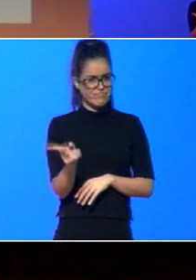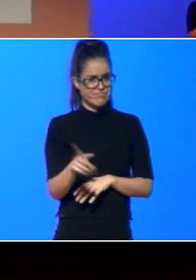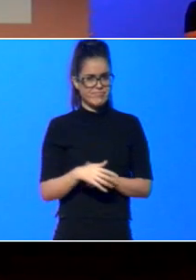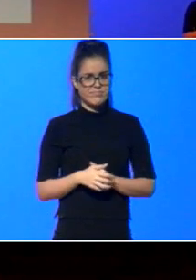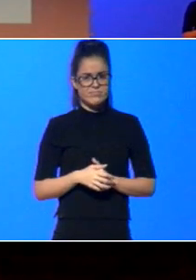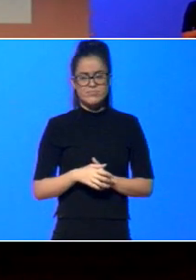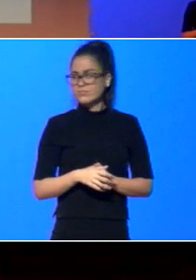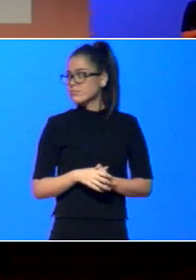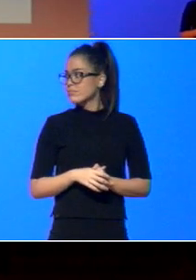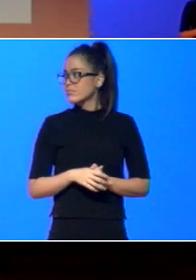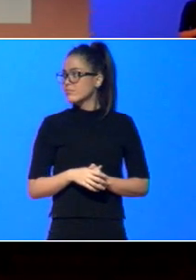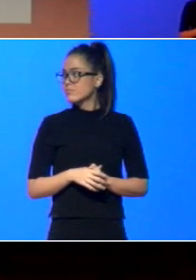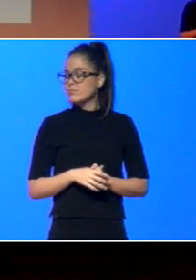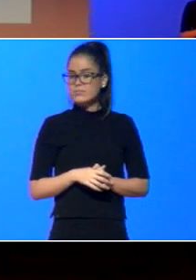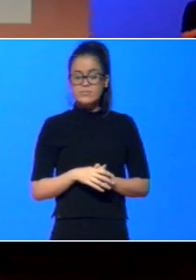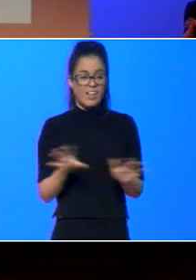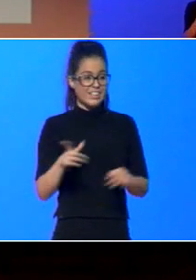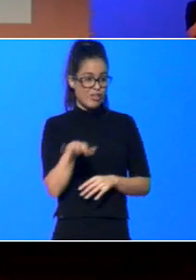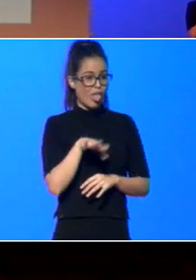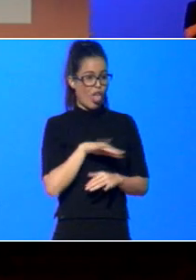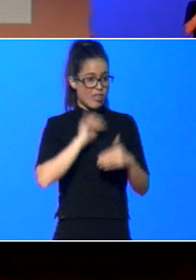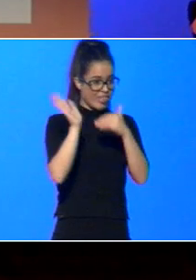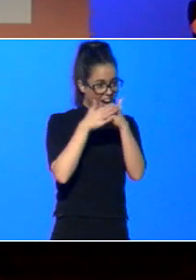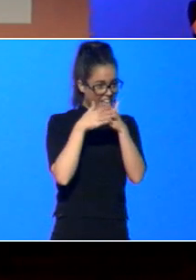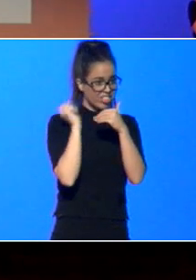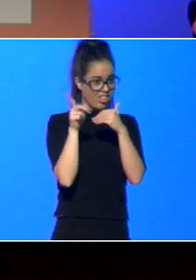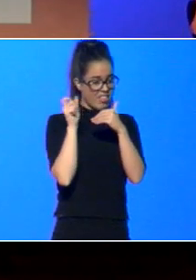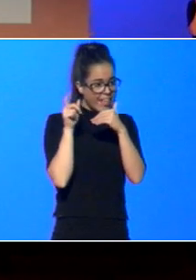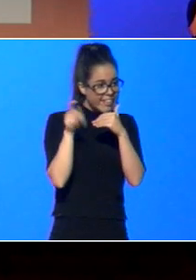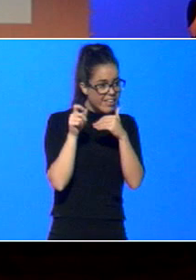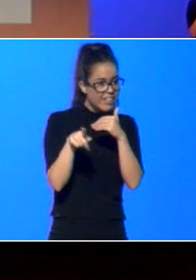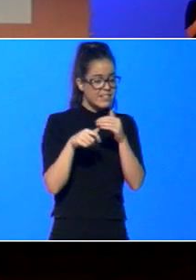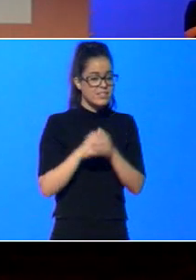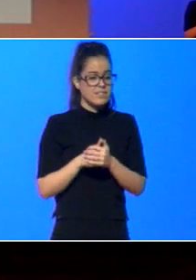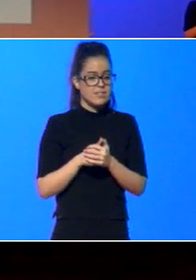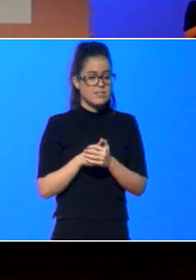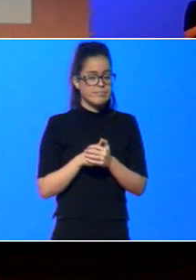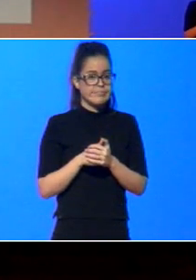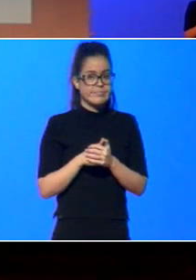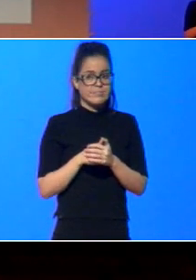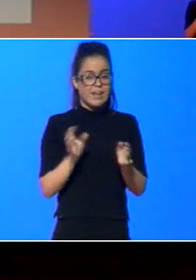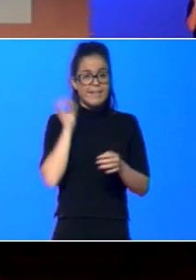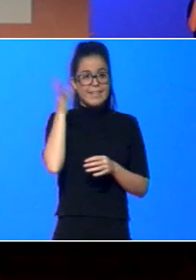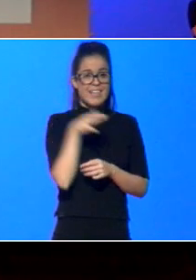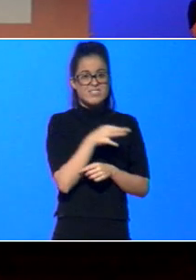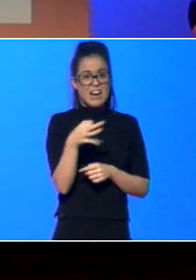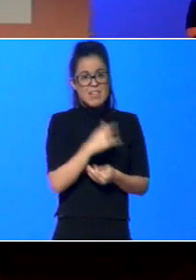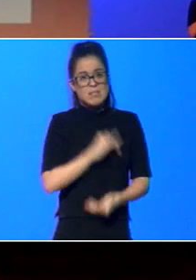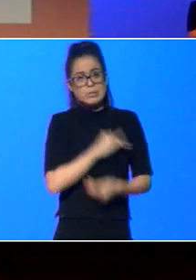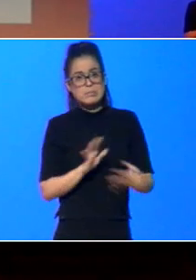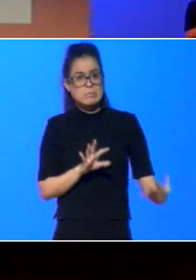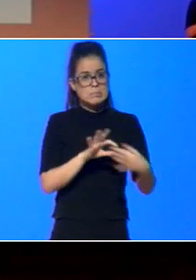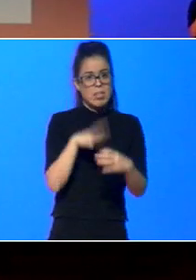las universidades Son son sitios cerrados vinculados vinculados a esa idea de excelencia y donde donde